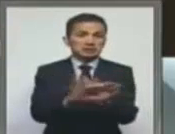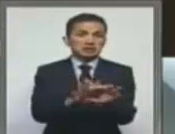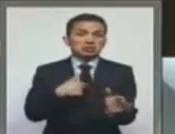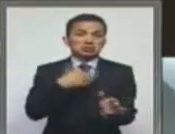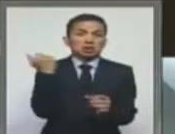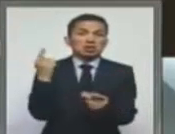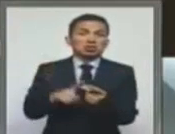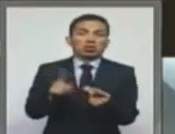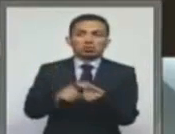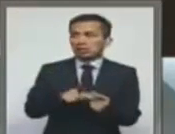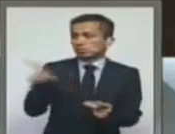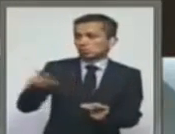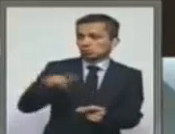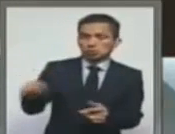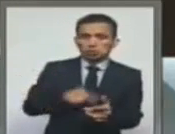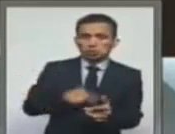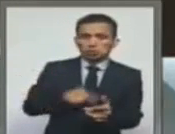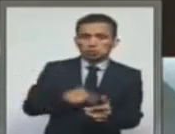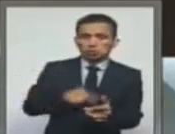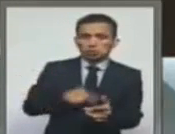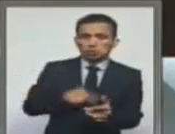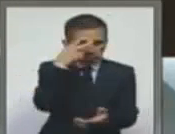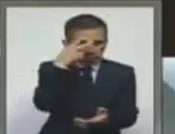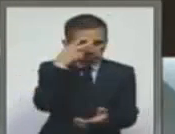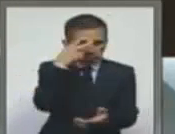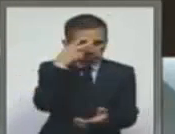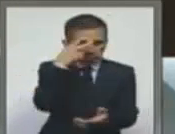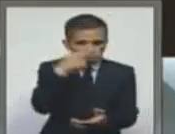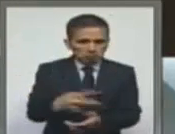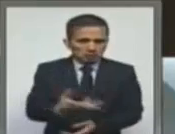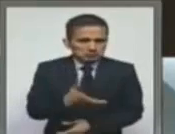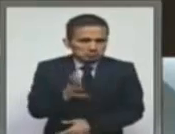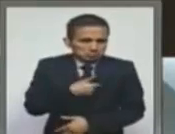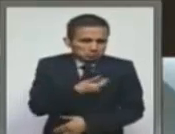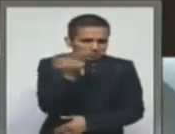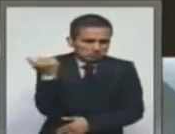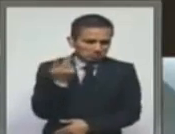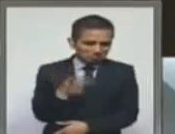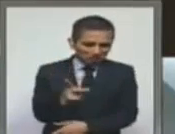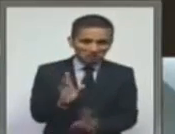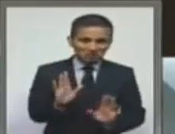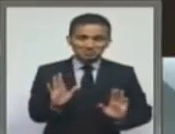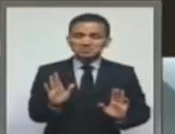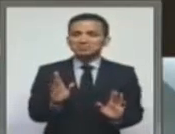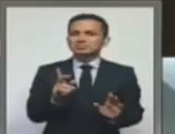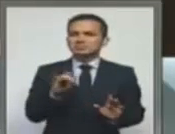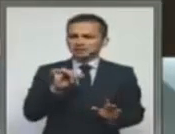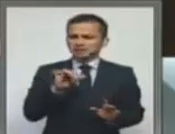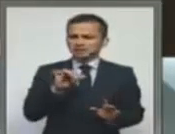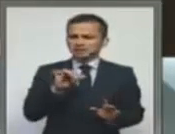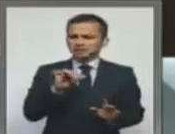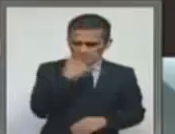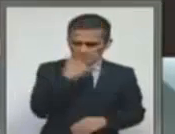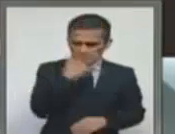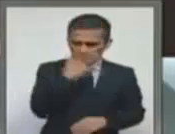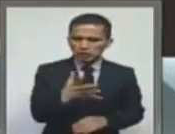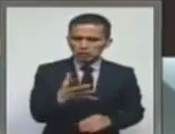dónde, qué está haciendo en la Ciudad de México, que se le perdió, pero sobre todo que sí tomemos en serio los